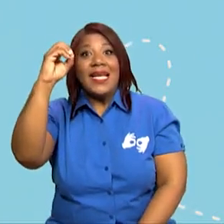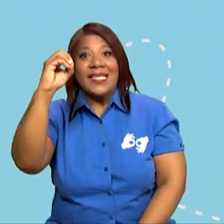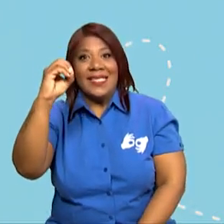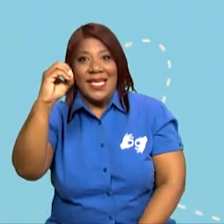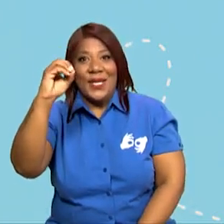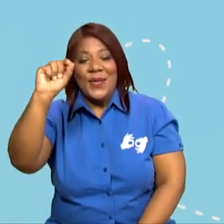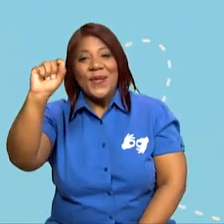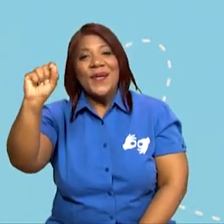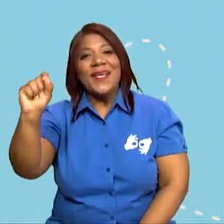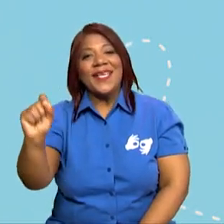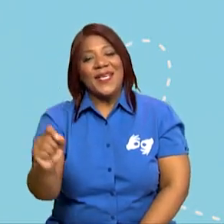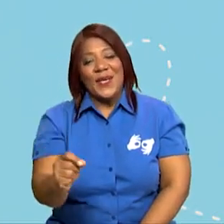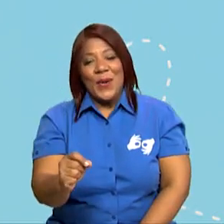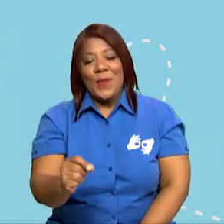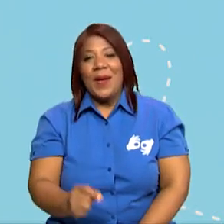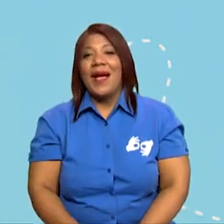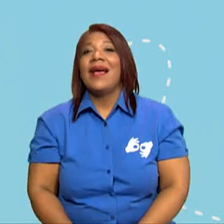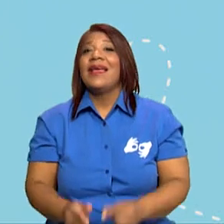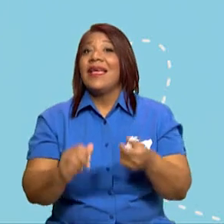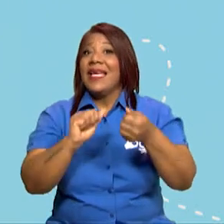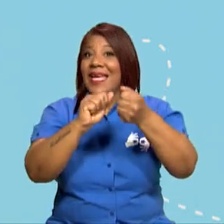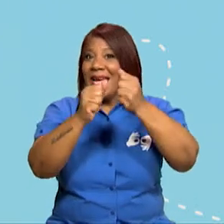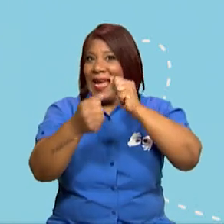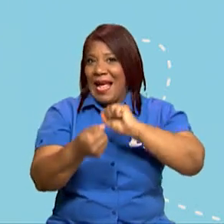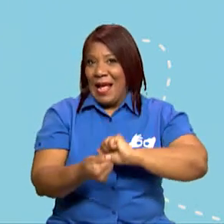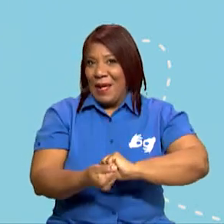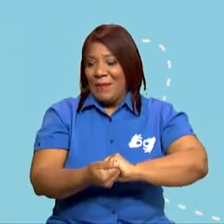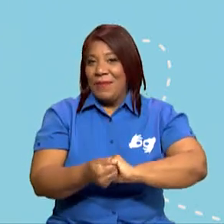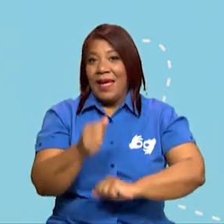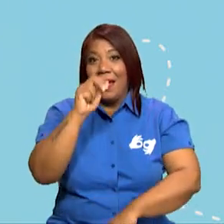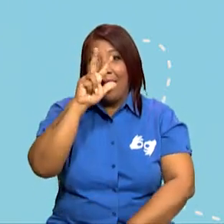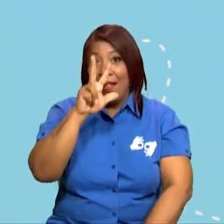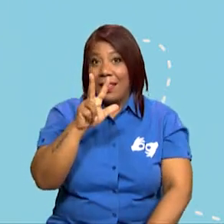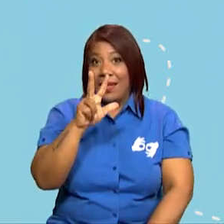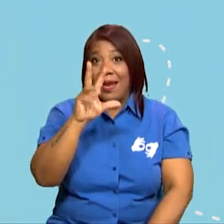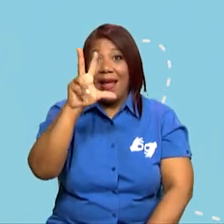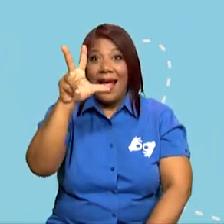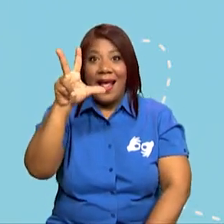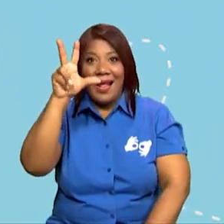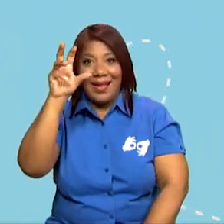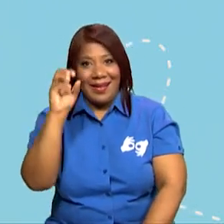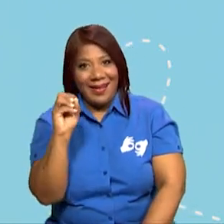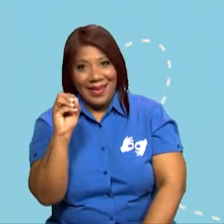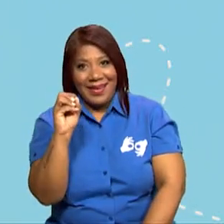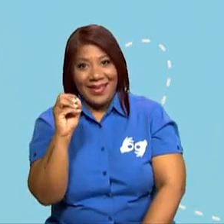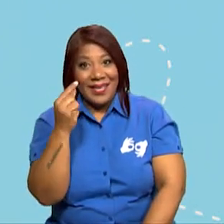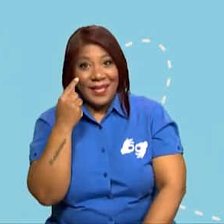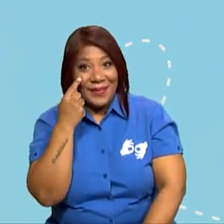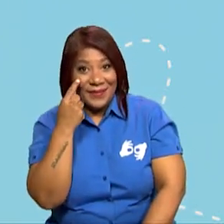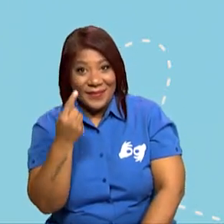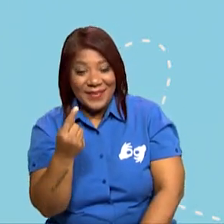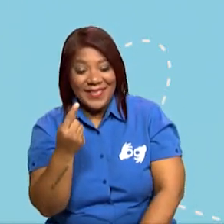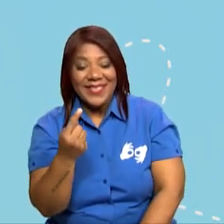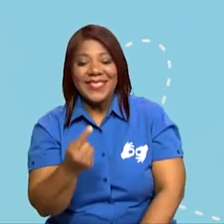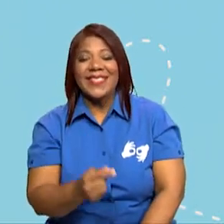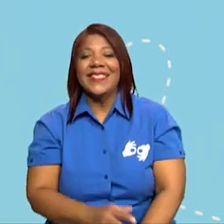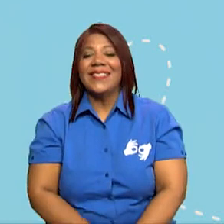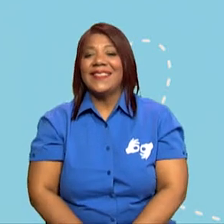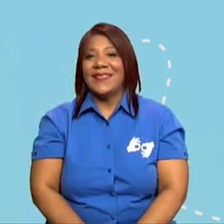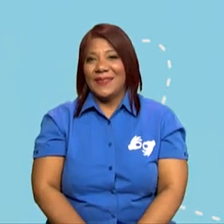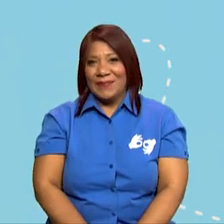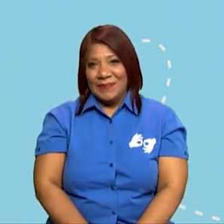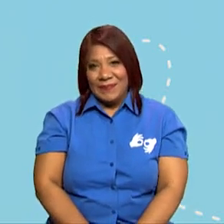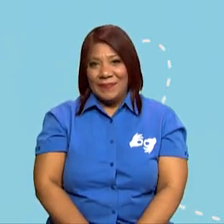colocar 0 coma. ¿Sí? Vamos a colocar bien el igual. 0 coma. ¿Sí? Y eso me da permiso de